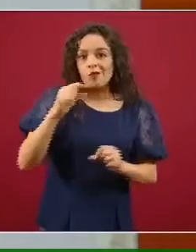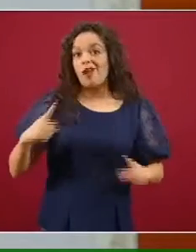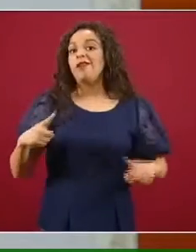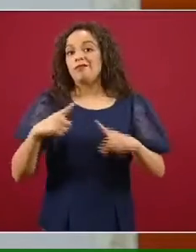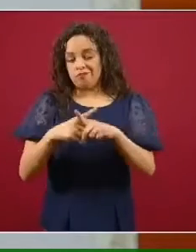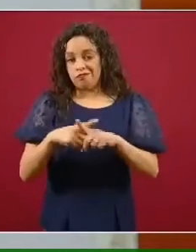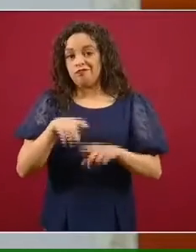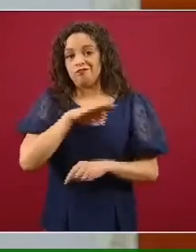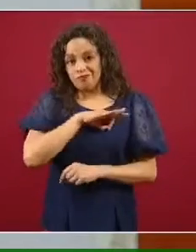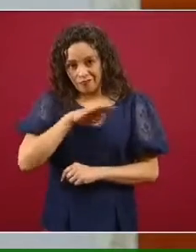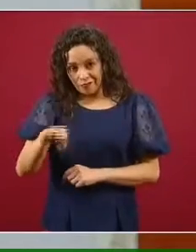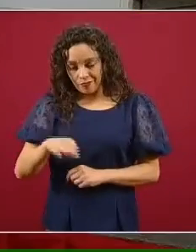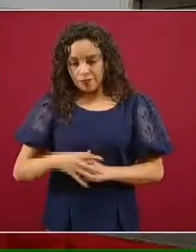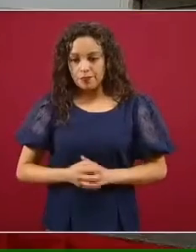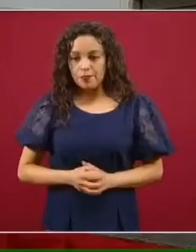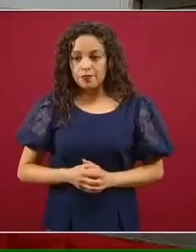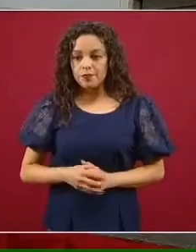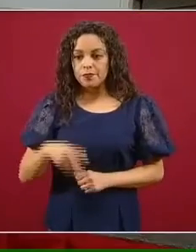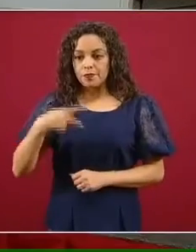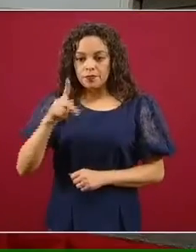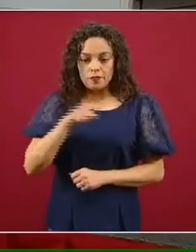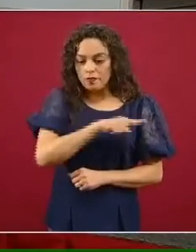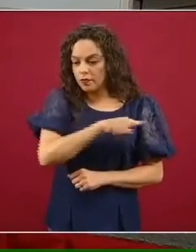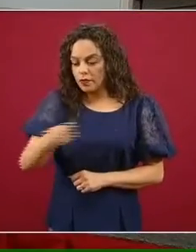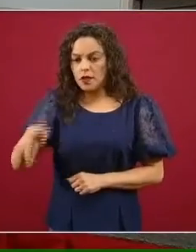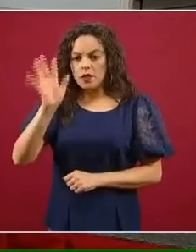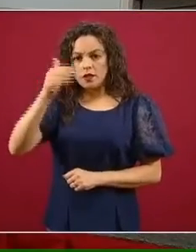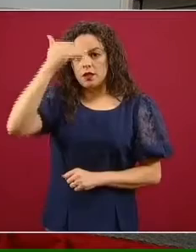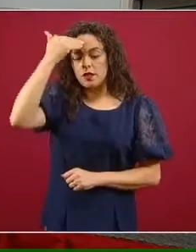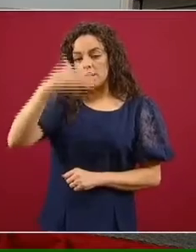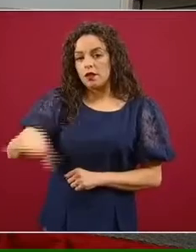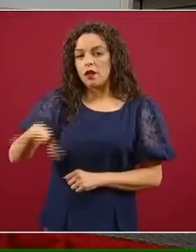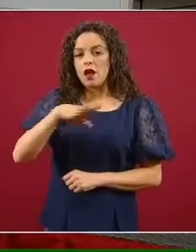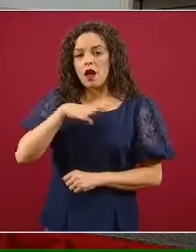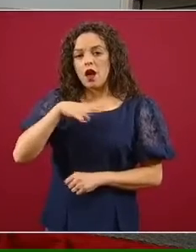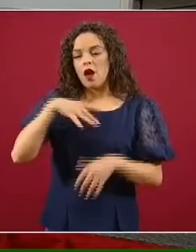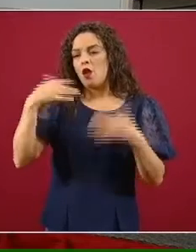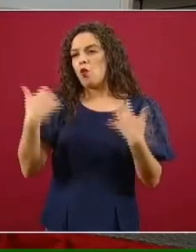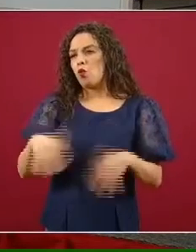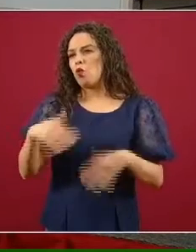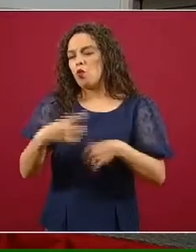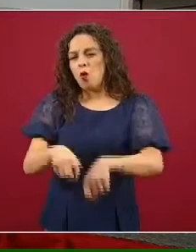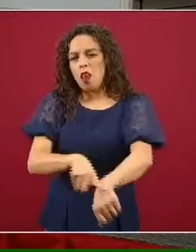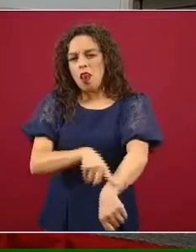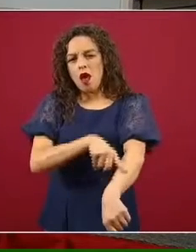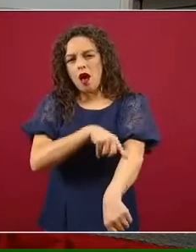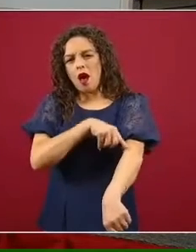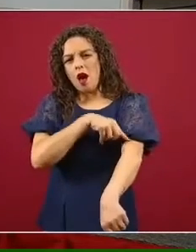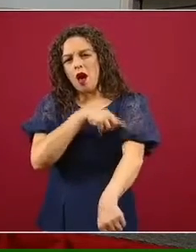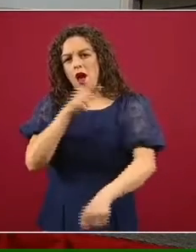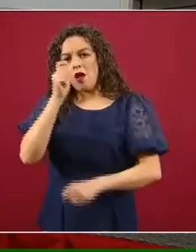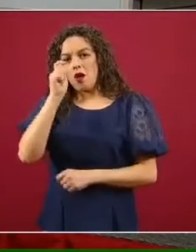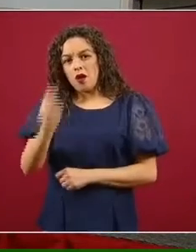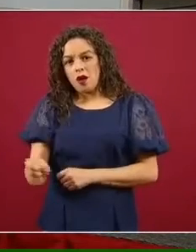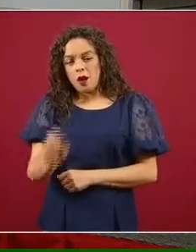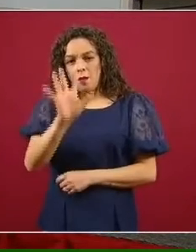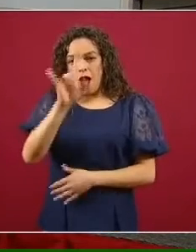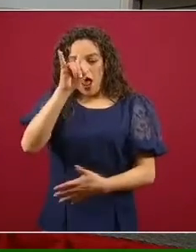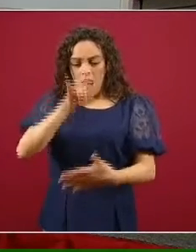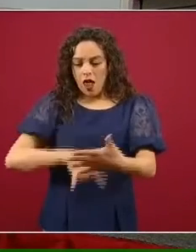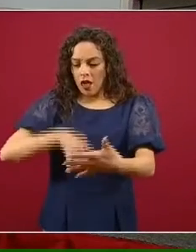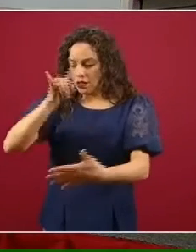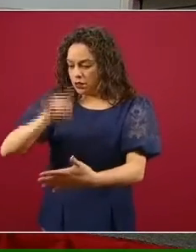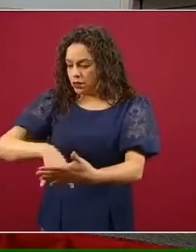Como ustedes ya saben, existe una lista larga de tratamientos que han